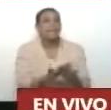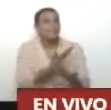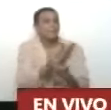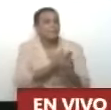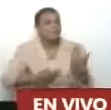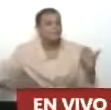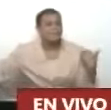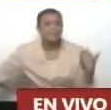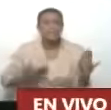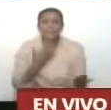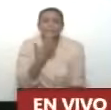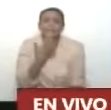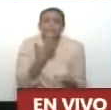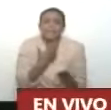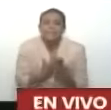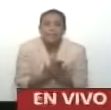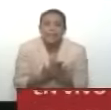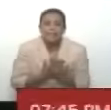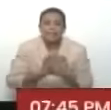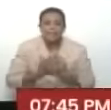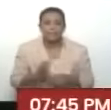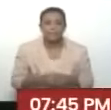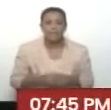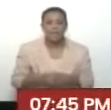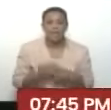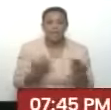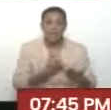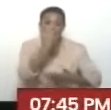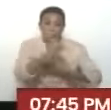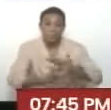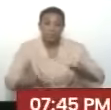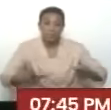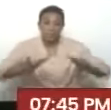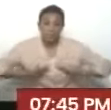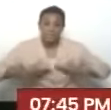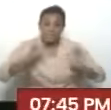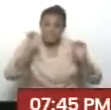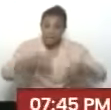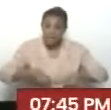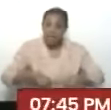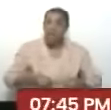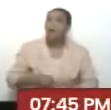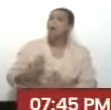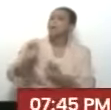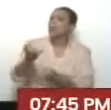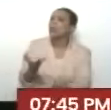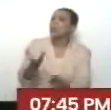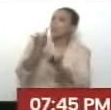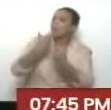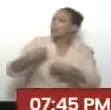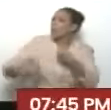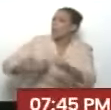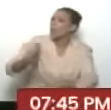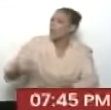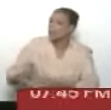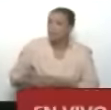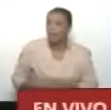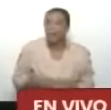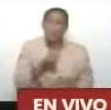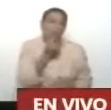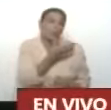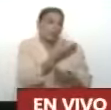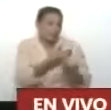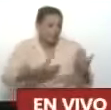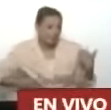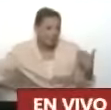estés aquí. Ah, ¿me trajiste el proyecto? Sí, mi presidente. ¿Qué me puedes contar de este proyecto? Bueno, mi presidente.